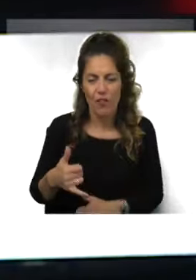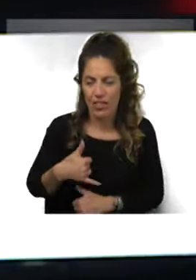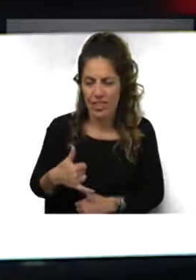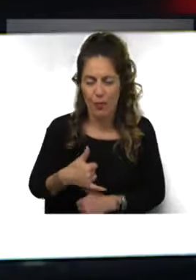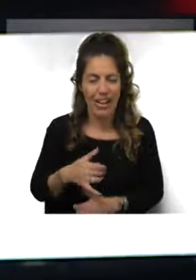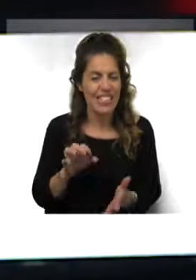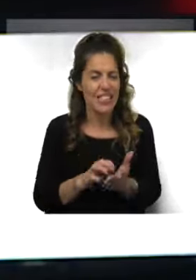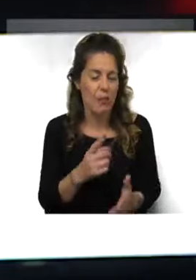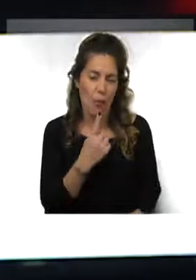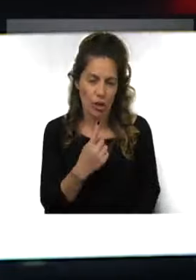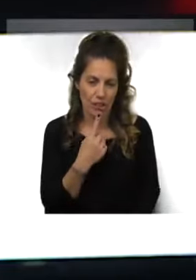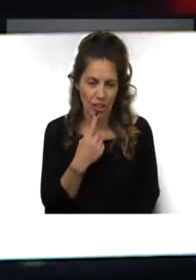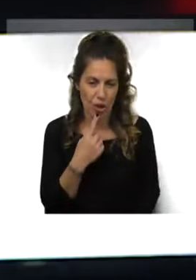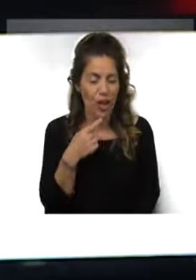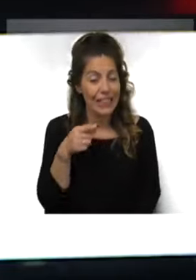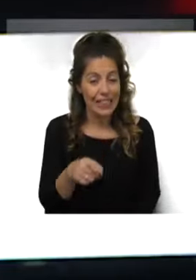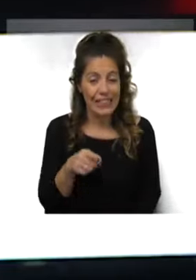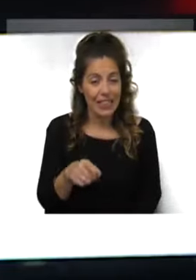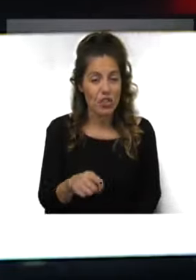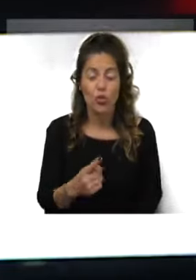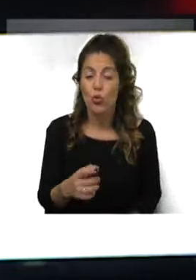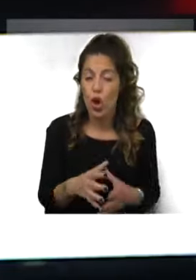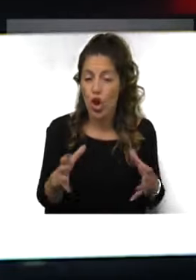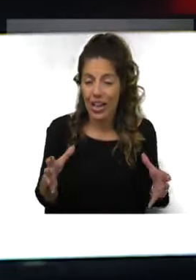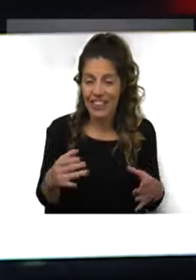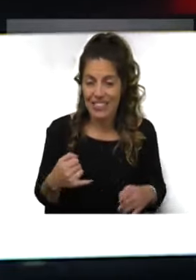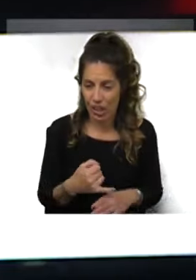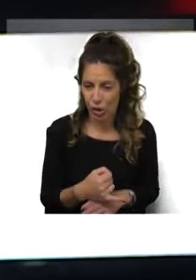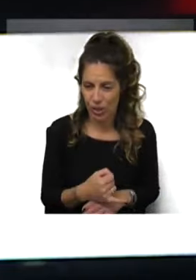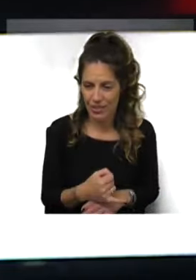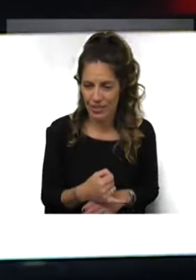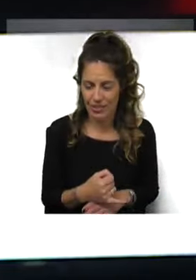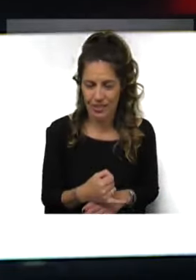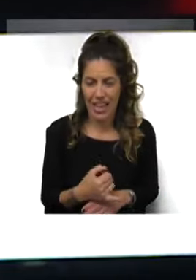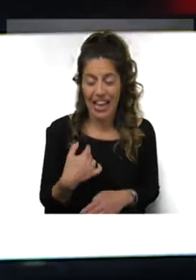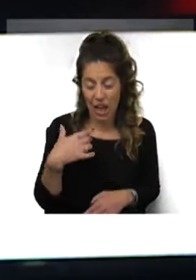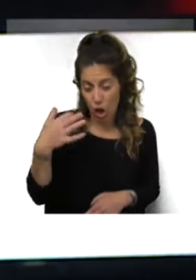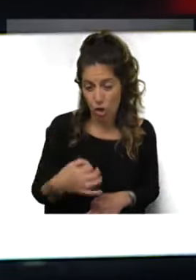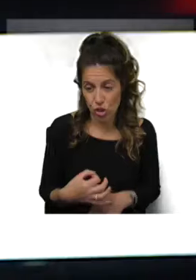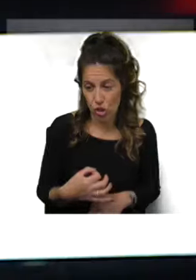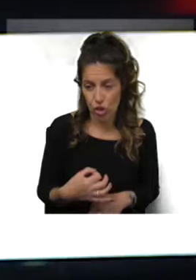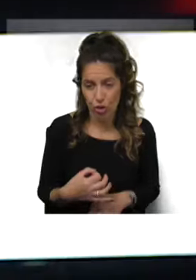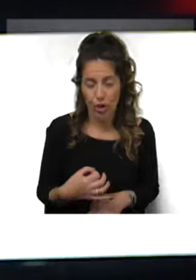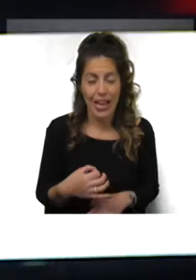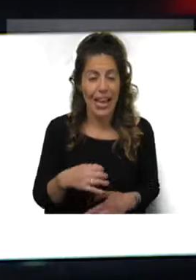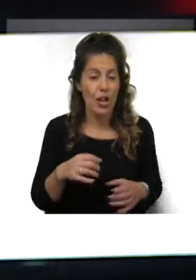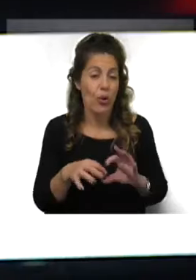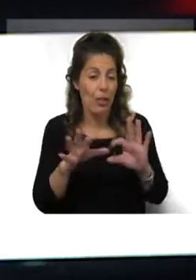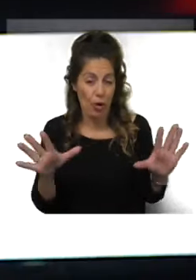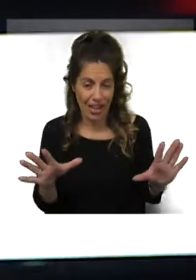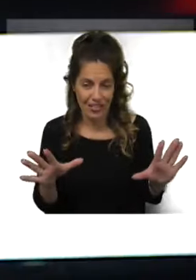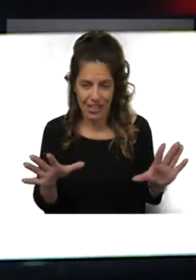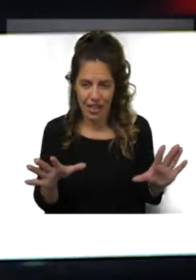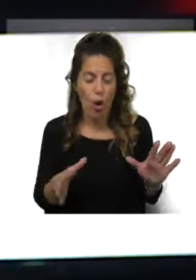sistema político y eso es uno de los grandes errores Este me parece a mí en clave democrática además